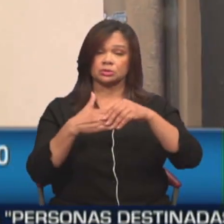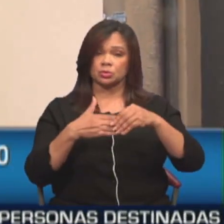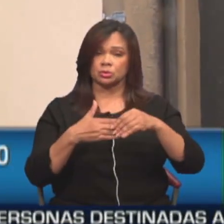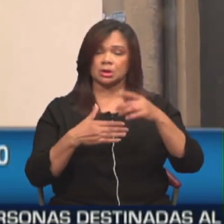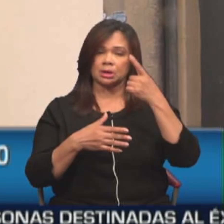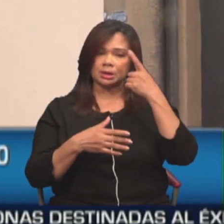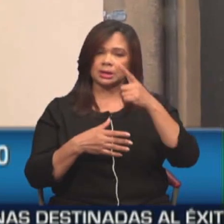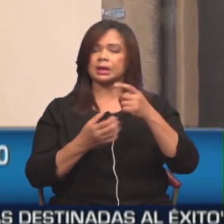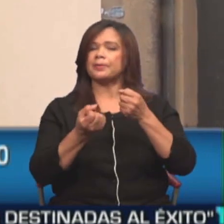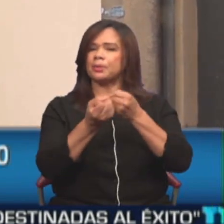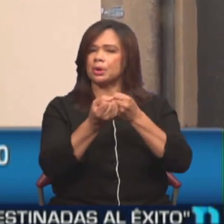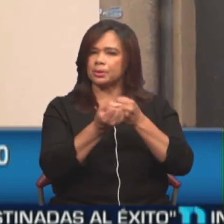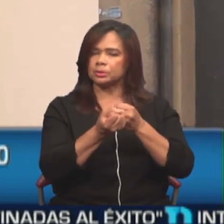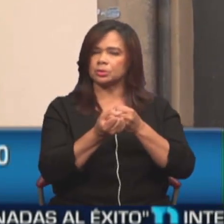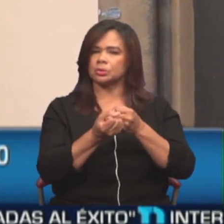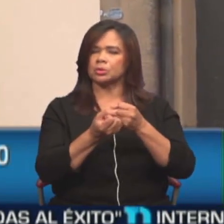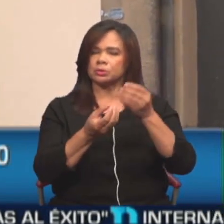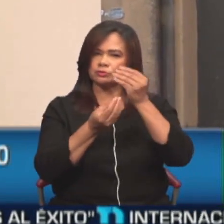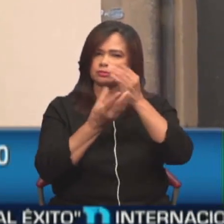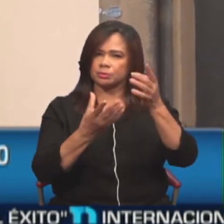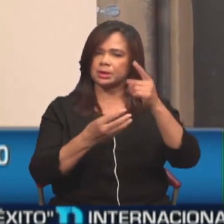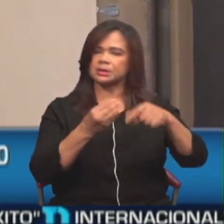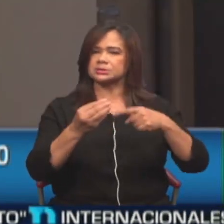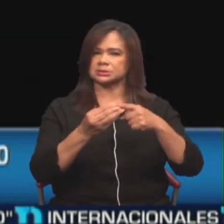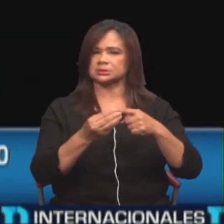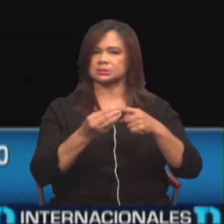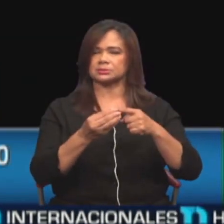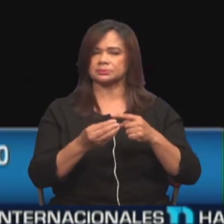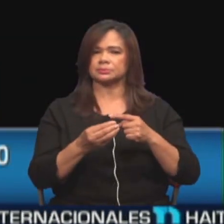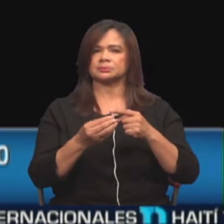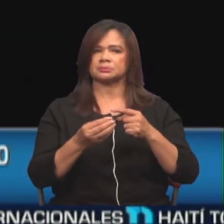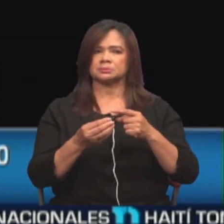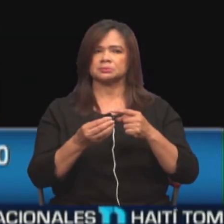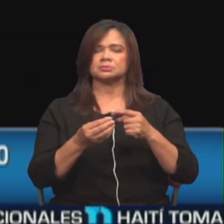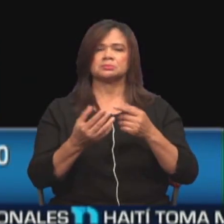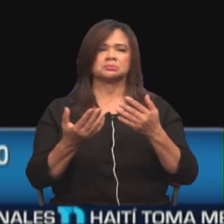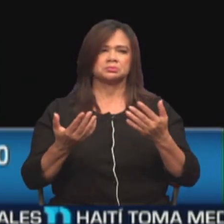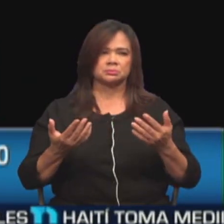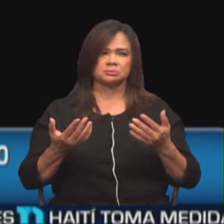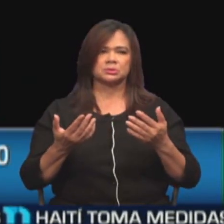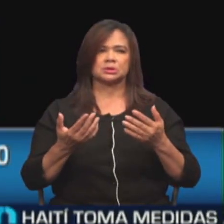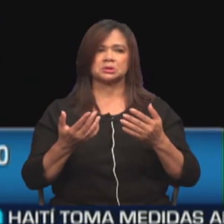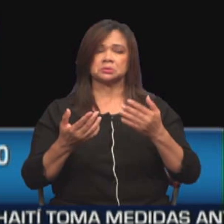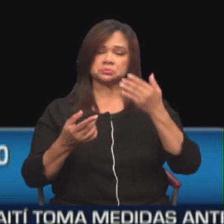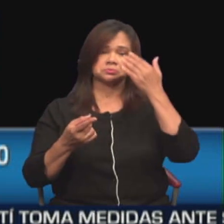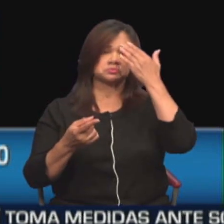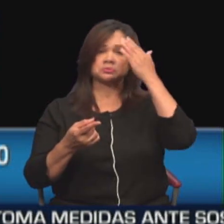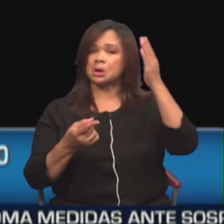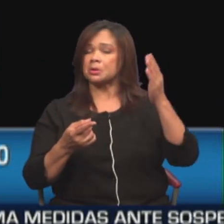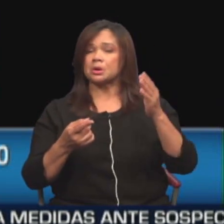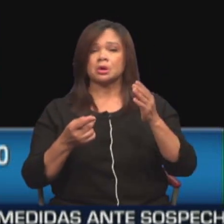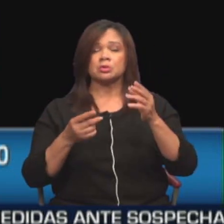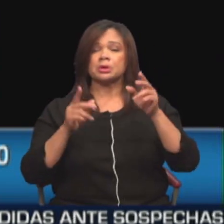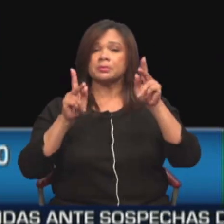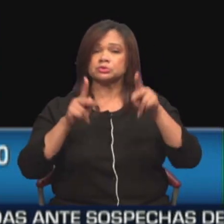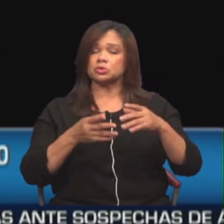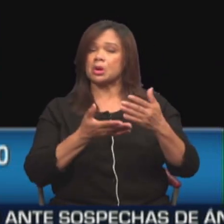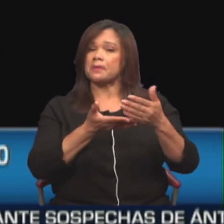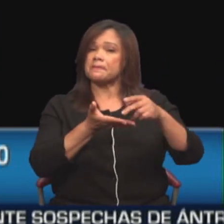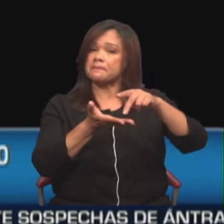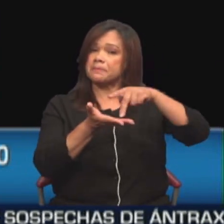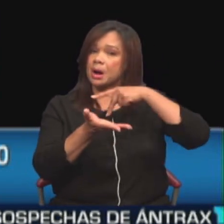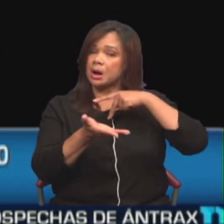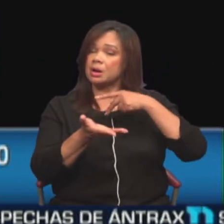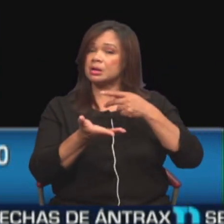quien le brindara información sobre este caso. Desconocemos si finalmente alguien logró cobrar